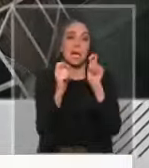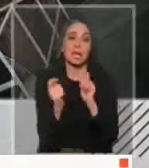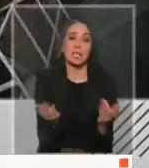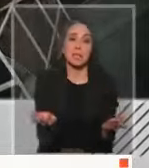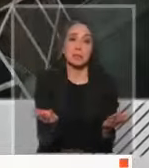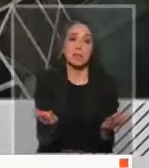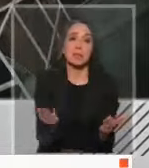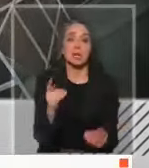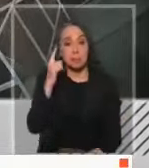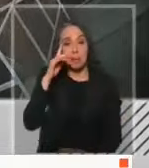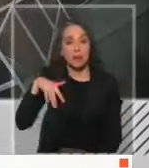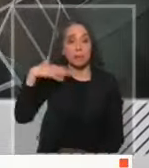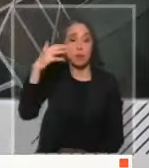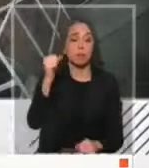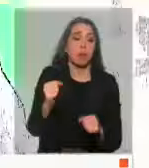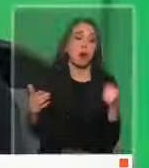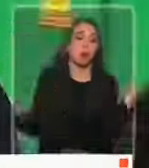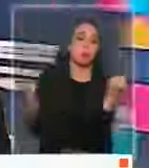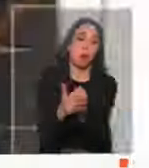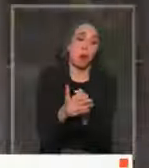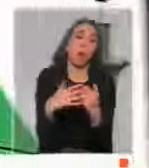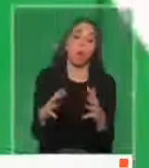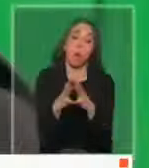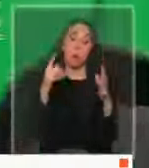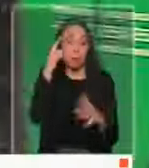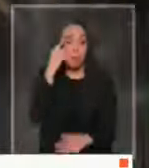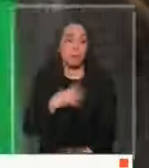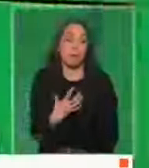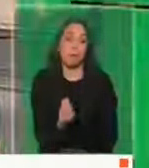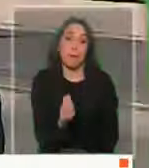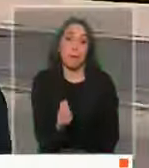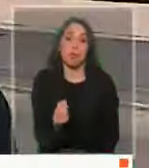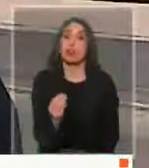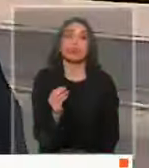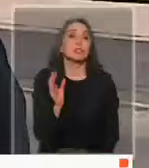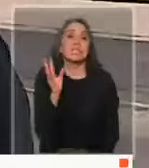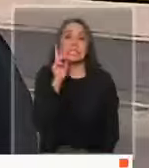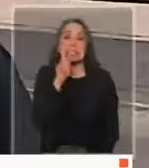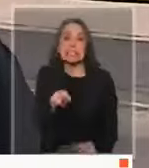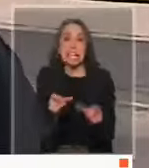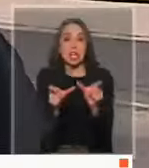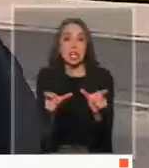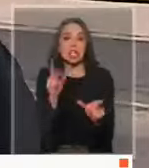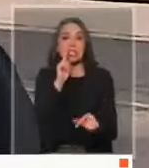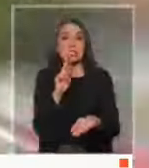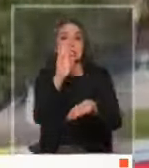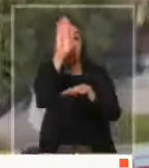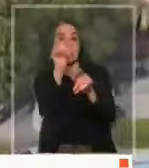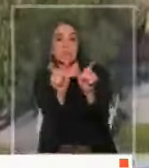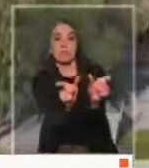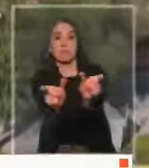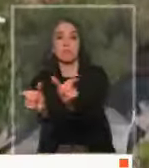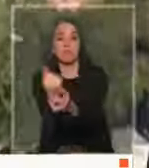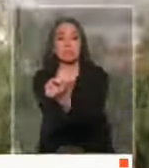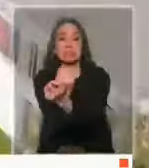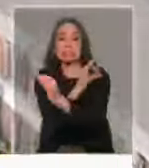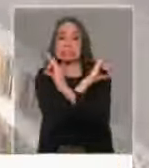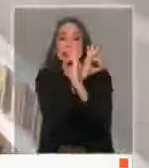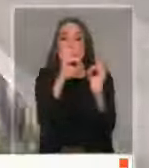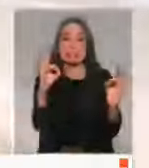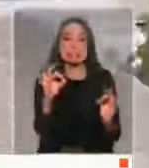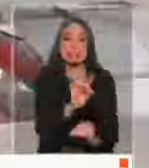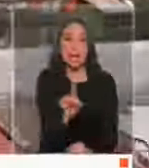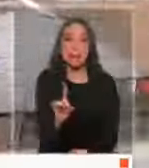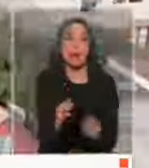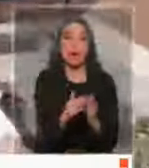repente va a quedar algo grande, un accidente grande. No tenemos pero ningún tipo de control ni fiscalización tampoco.